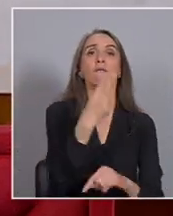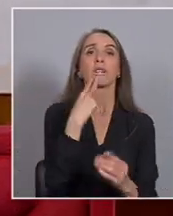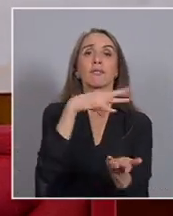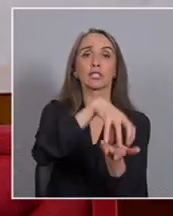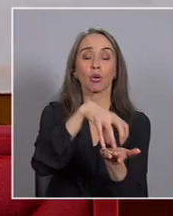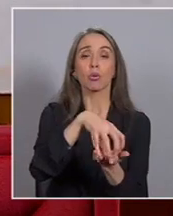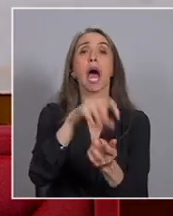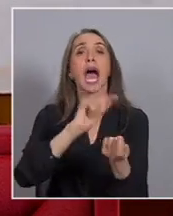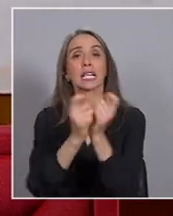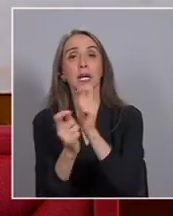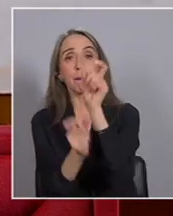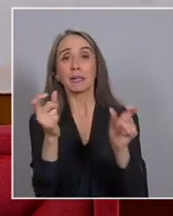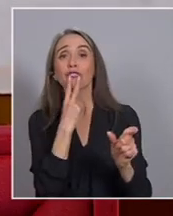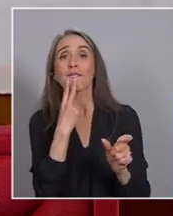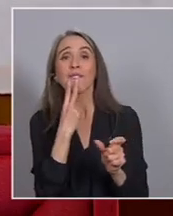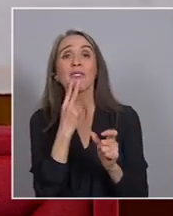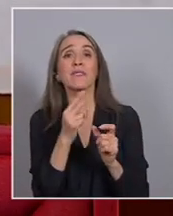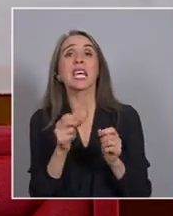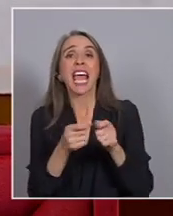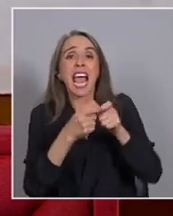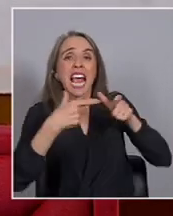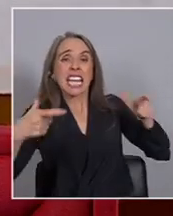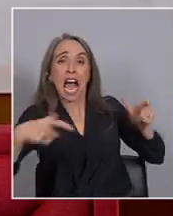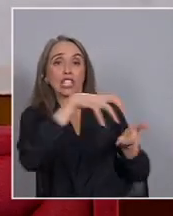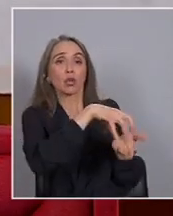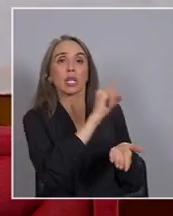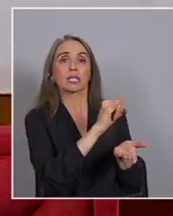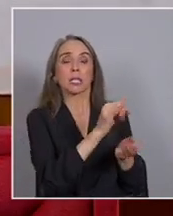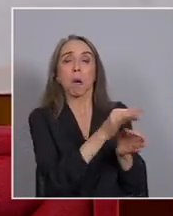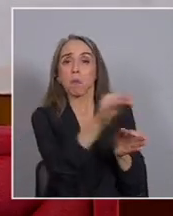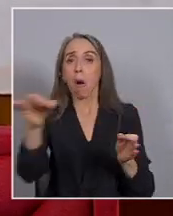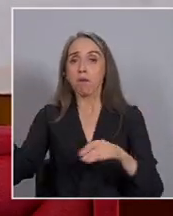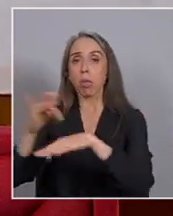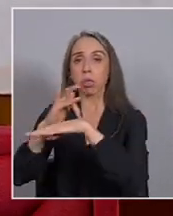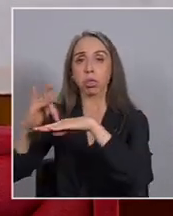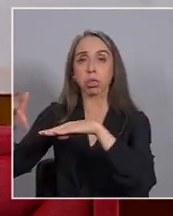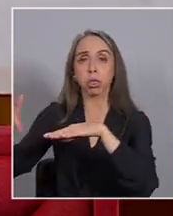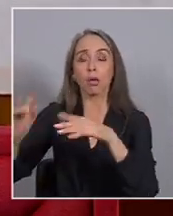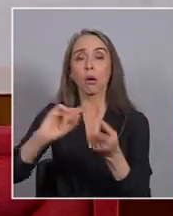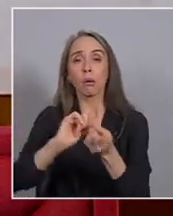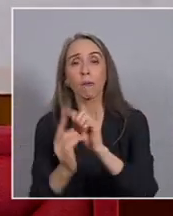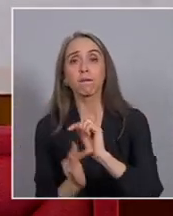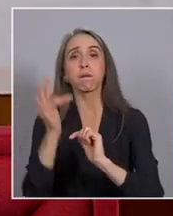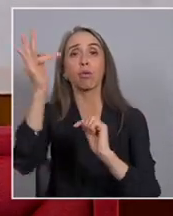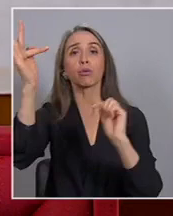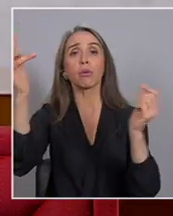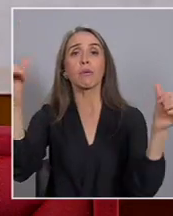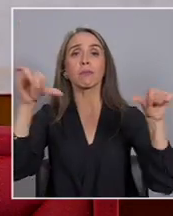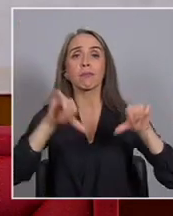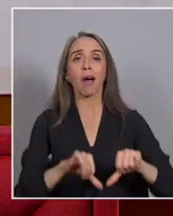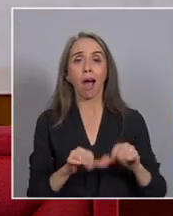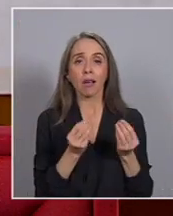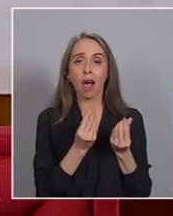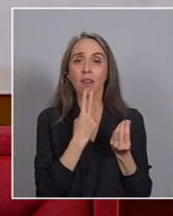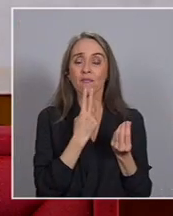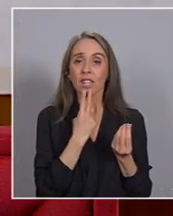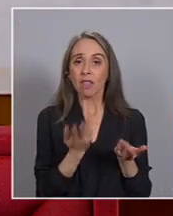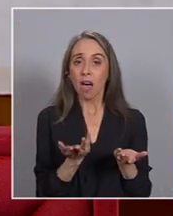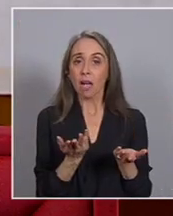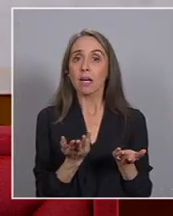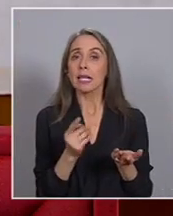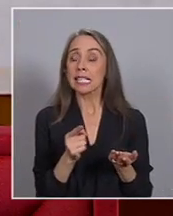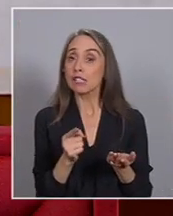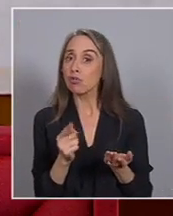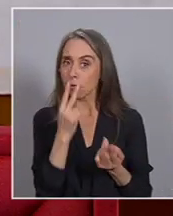de la población solamente en grandes ciudades implica un empeoramiento de la calidad de vida. Eso tenemos